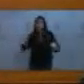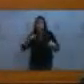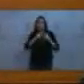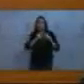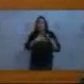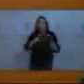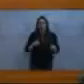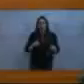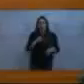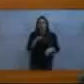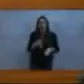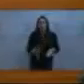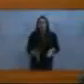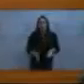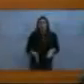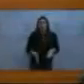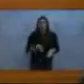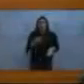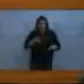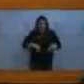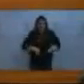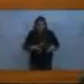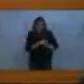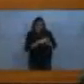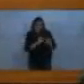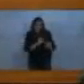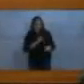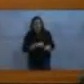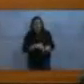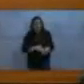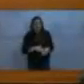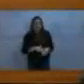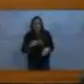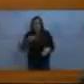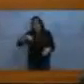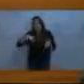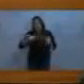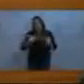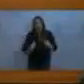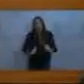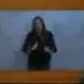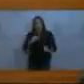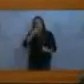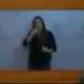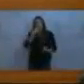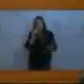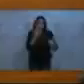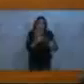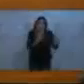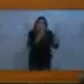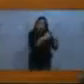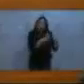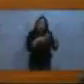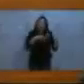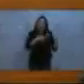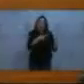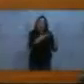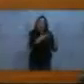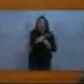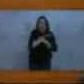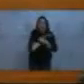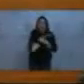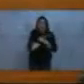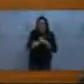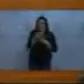comunidad y no aceptan la limosna que se les ofrece? Quizás su desmotivación y falta de interés en esto tengan que ver con el hecho de que